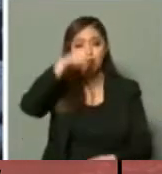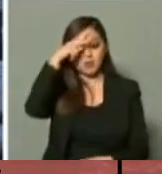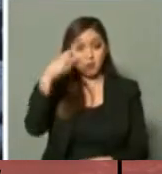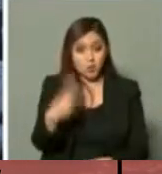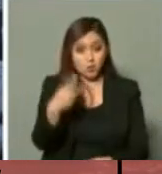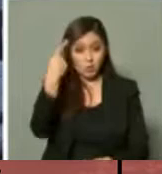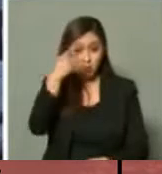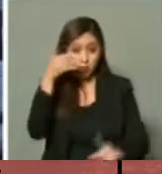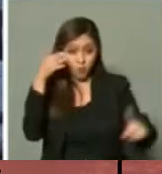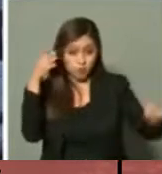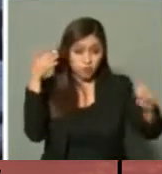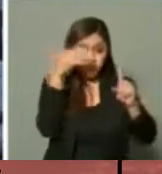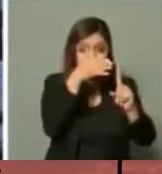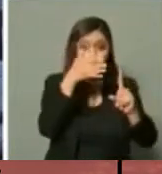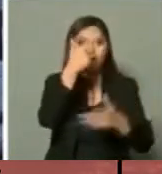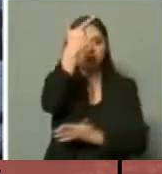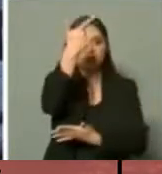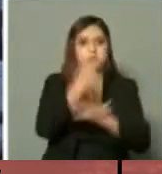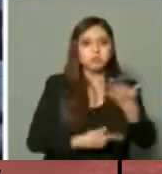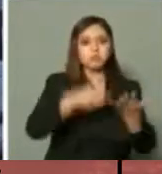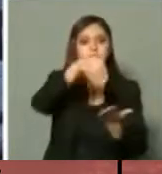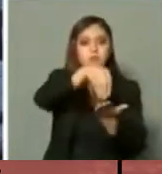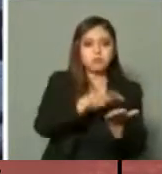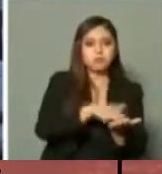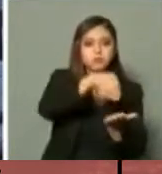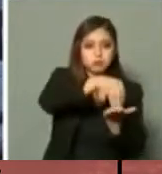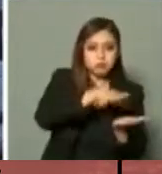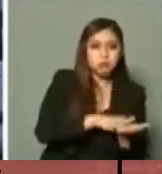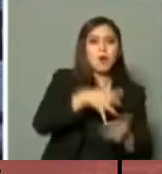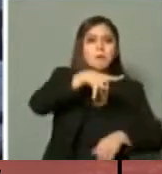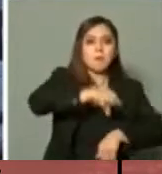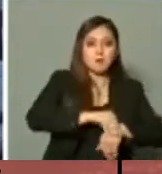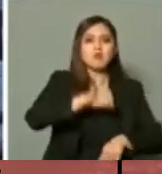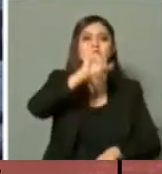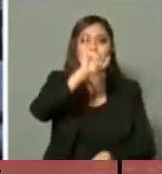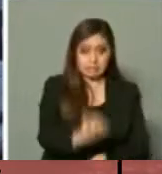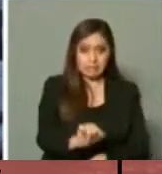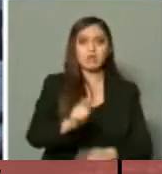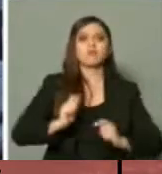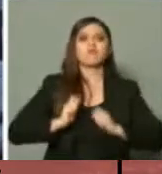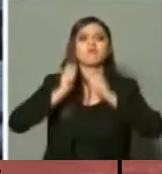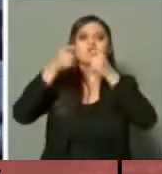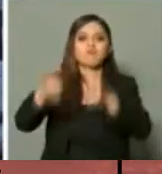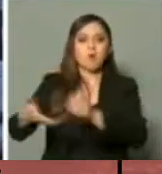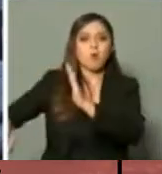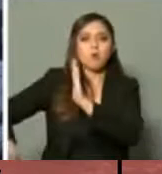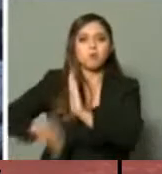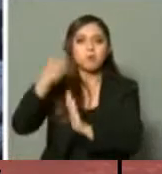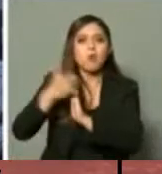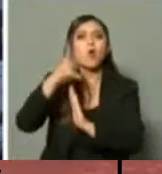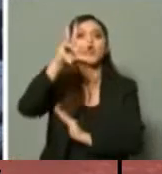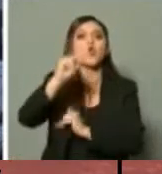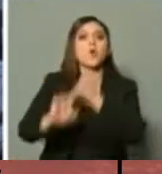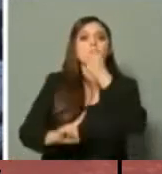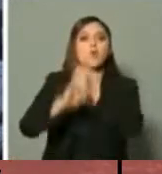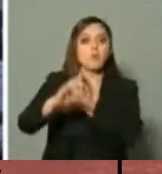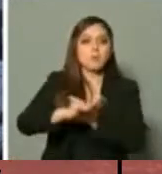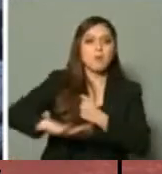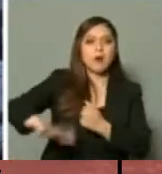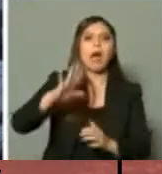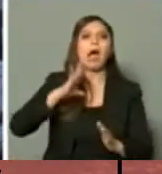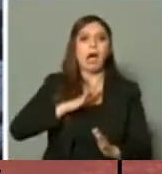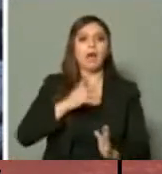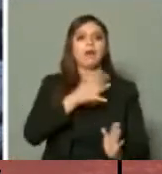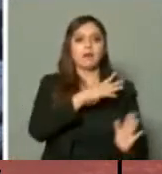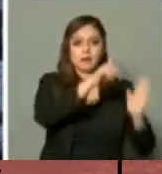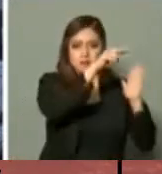específicamente para que existan dictámenes que avalen que es viable el cambio de uso de suelo sin afectar el entorno conforme a las normas